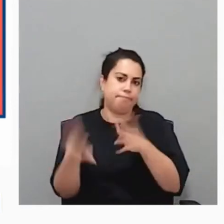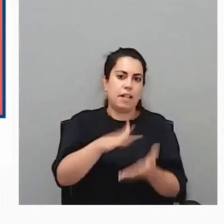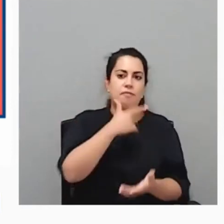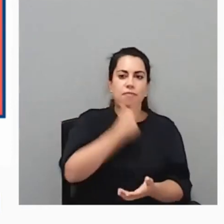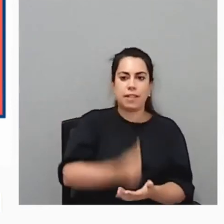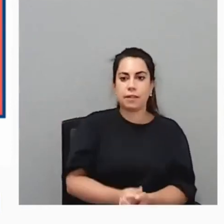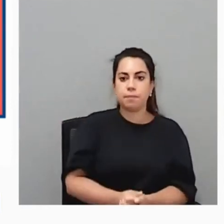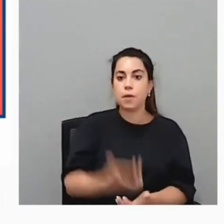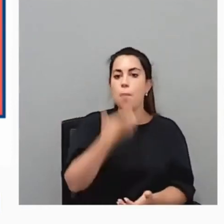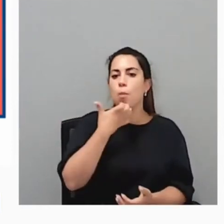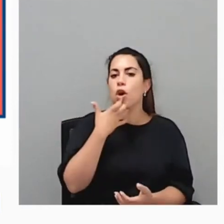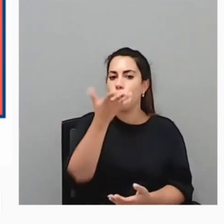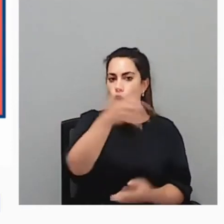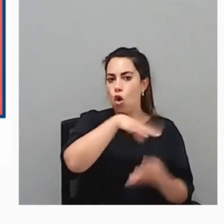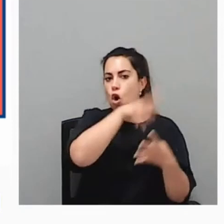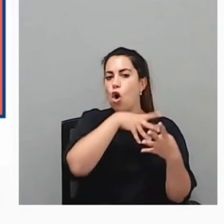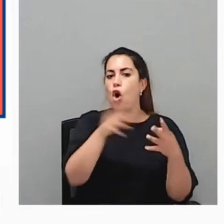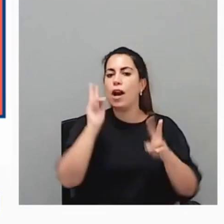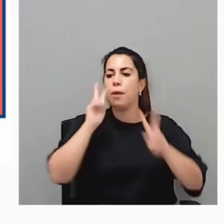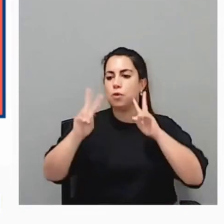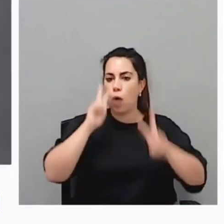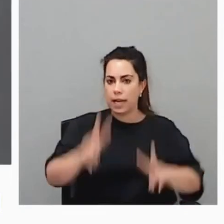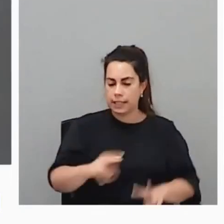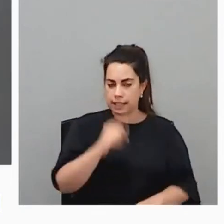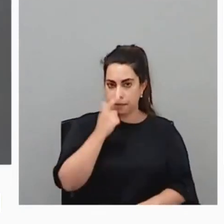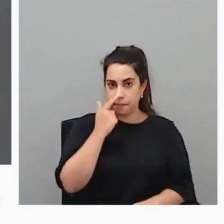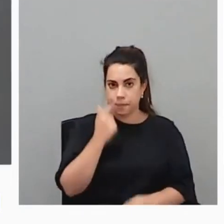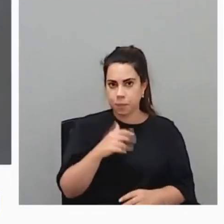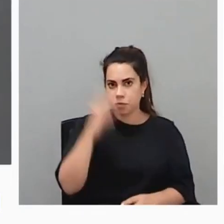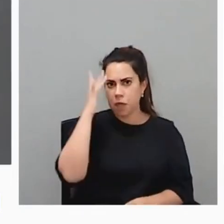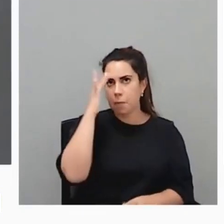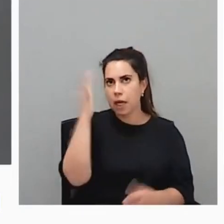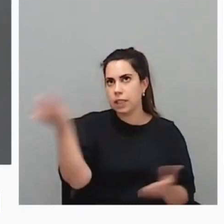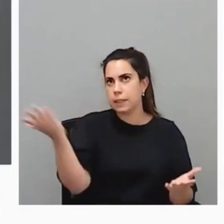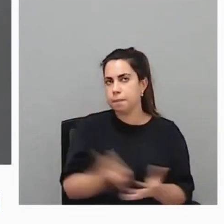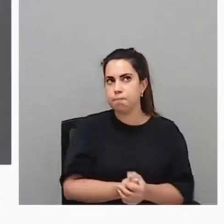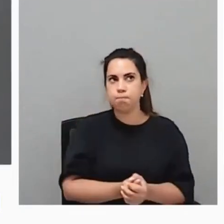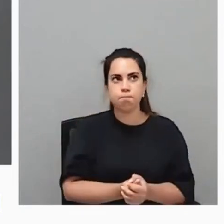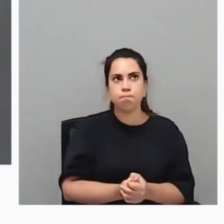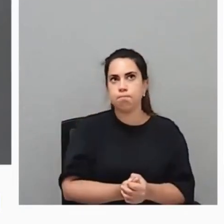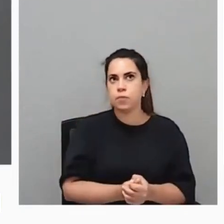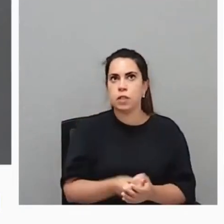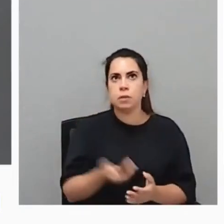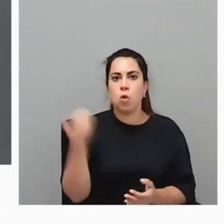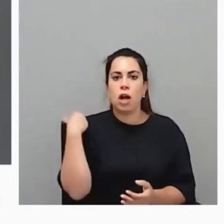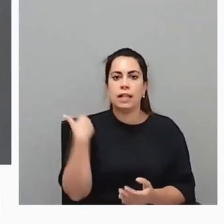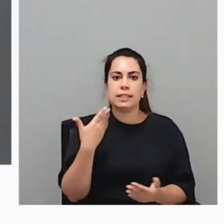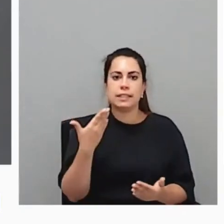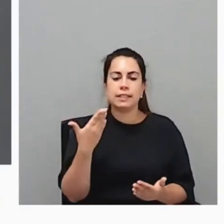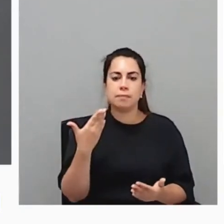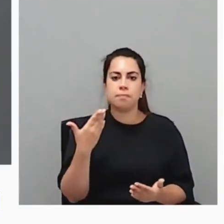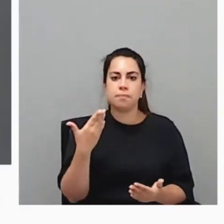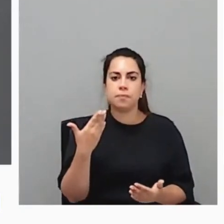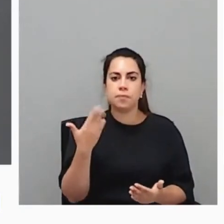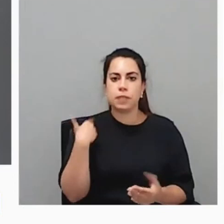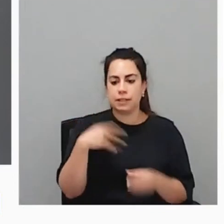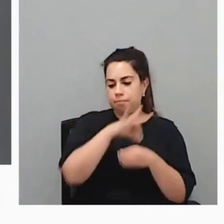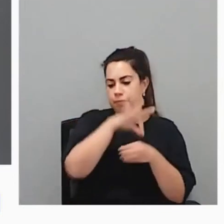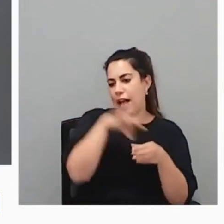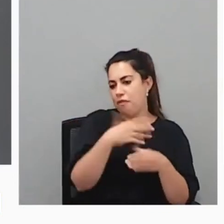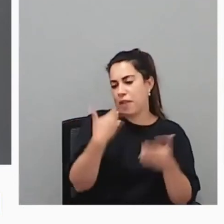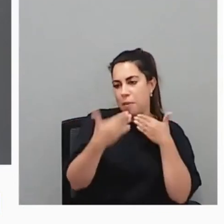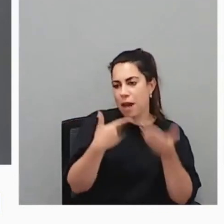Un ejemplo, ¿vale? Los horarios visuales. Imaginaos que estamos, como hablábamos hoy, en el café, en un aula